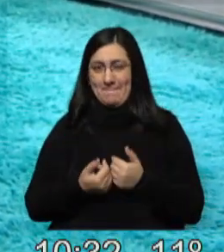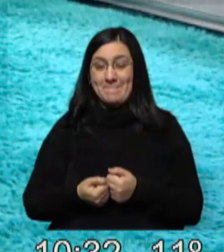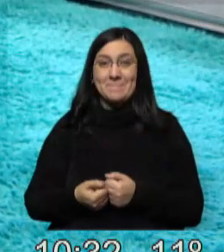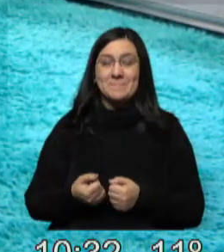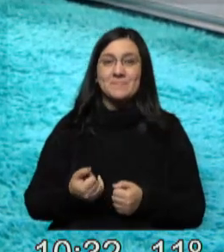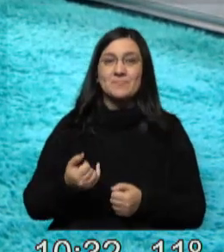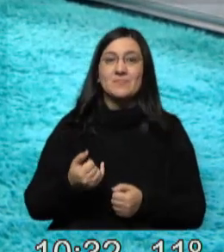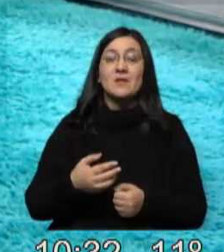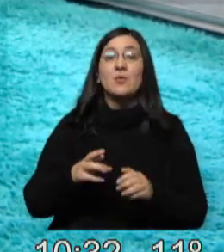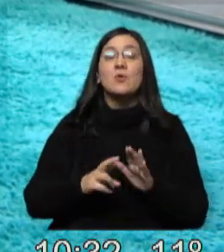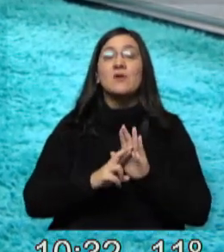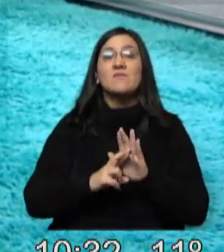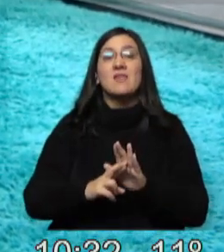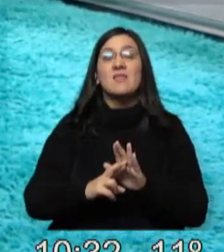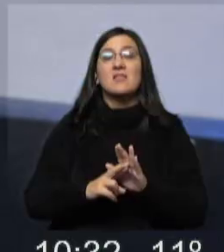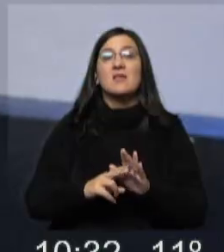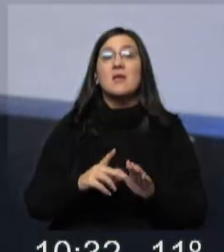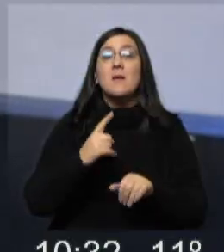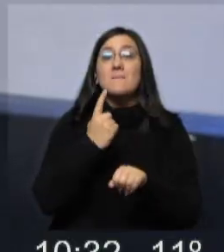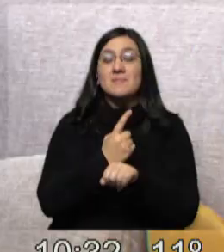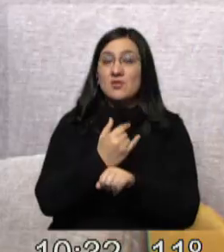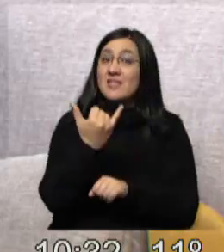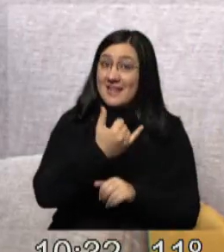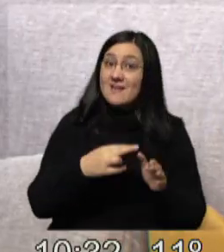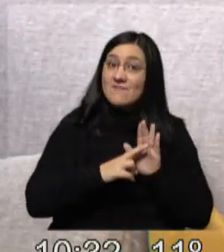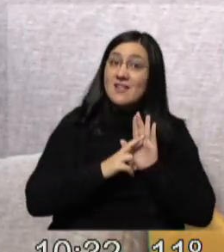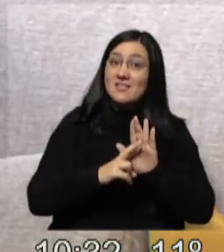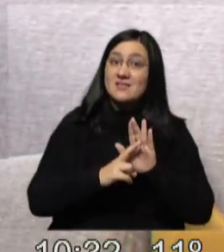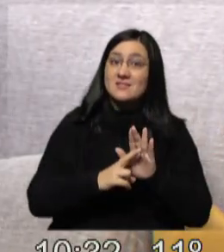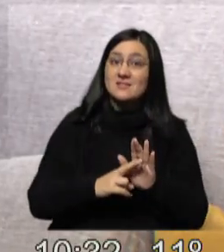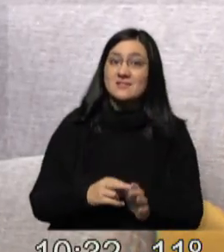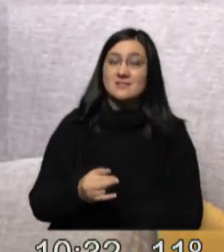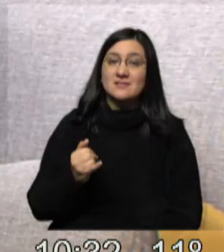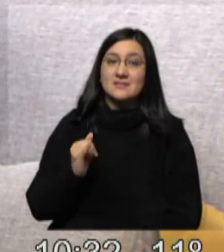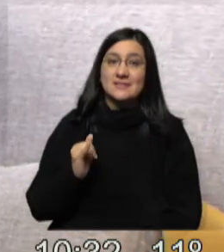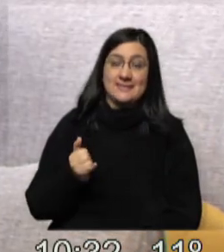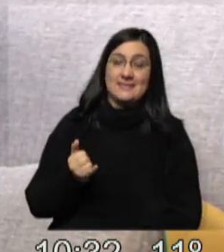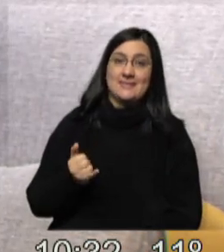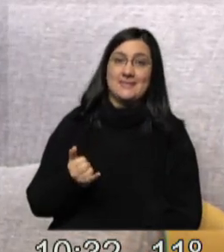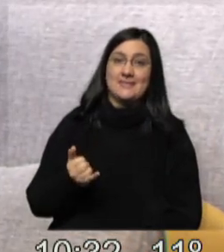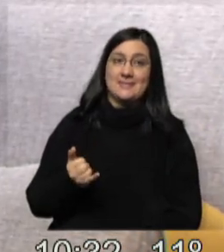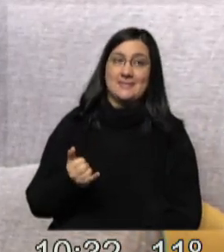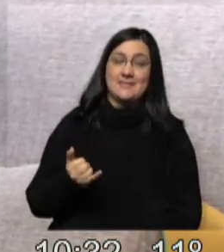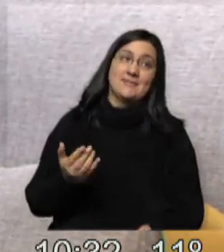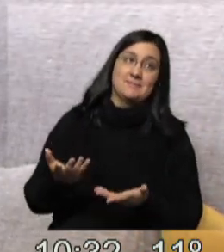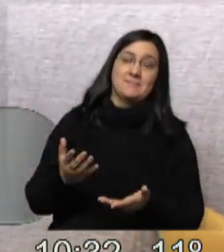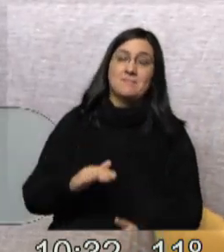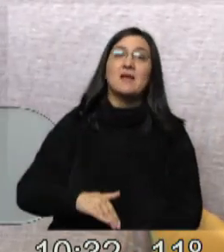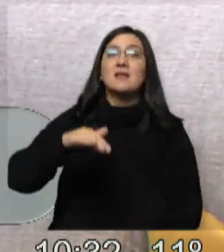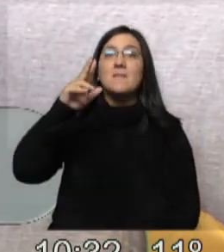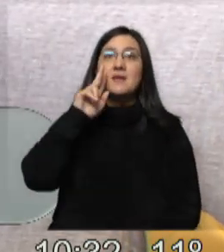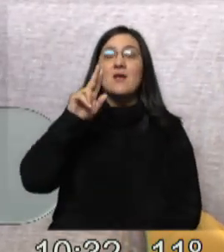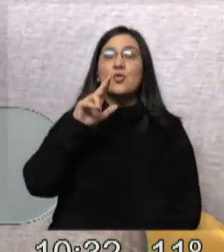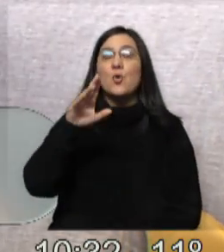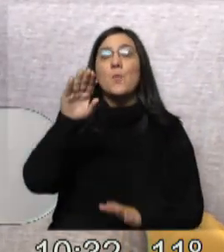de referente. Bueno, pero pará, no, primero que nada, ¿tenés referentes? ¿Referentes? No, a ver, me crié viendo muchos programas